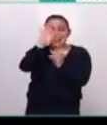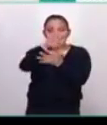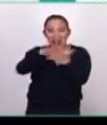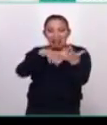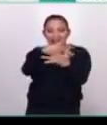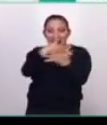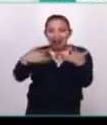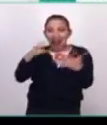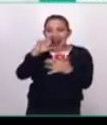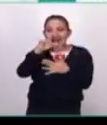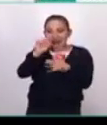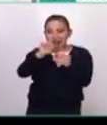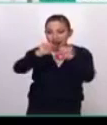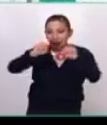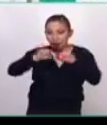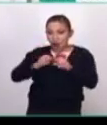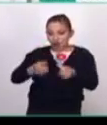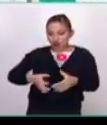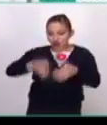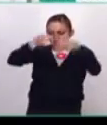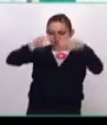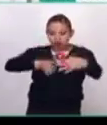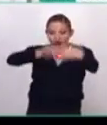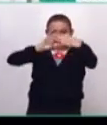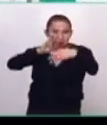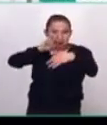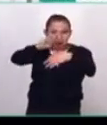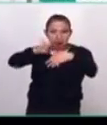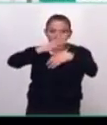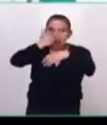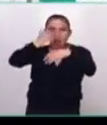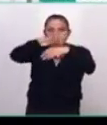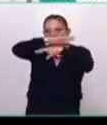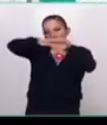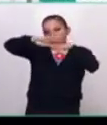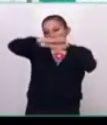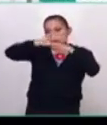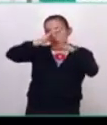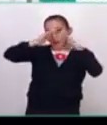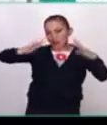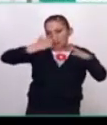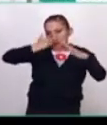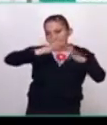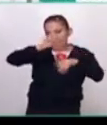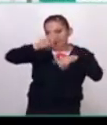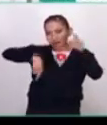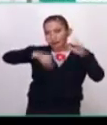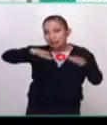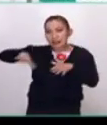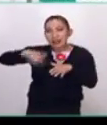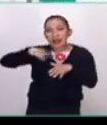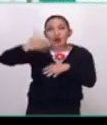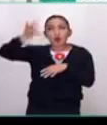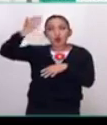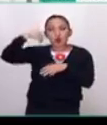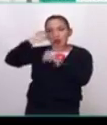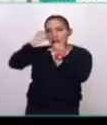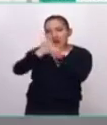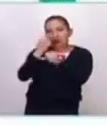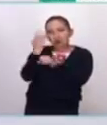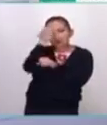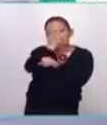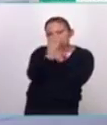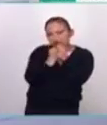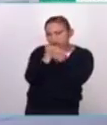calendáricas. Este es el Salón de las Columnas, justamente el que estamos viendo ahorita, y cuando estudiamos las orientaciones hace algunos años